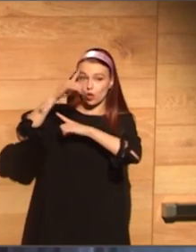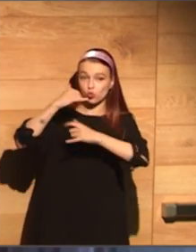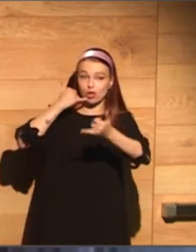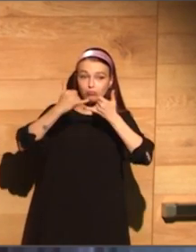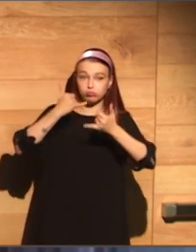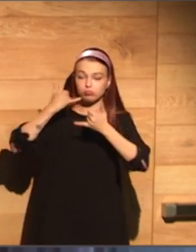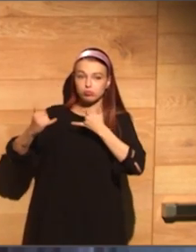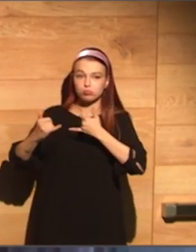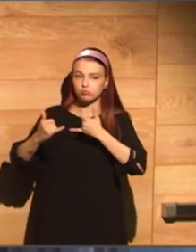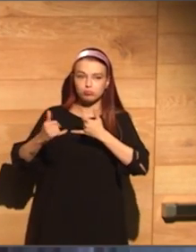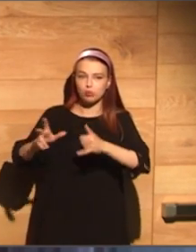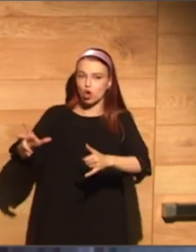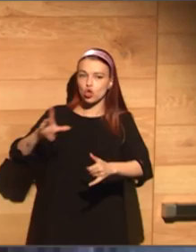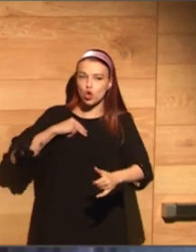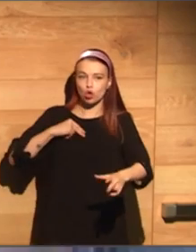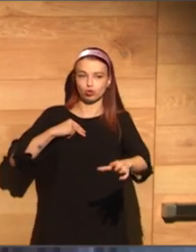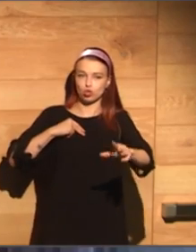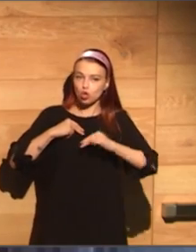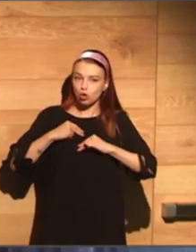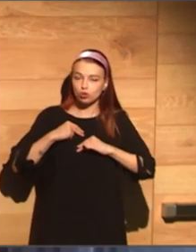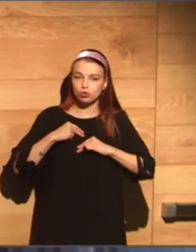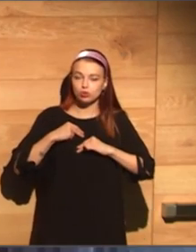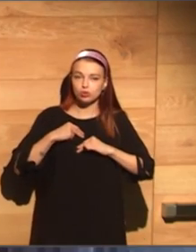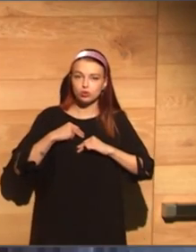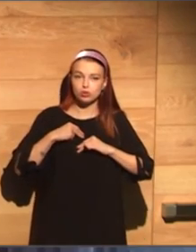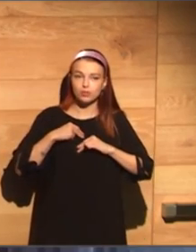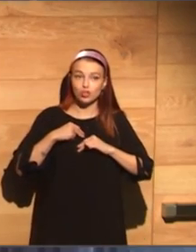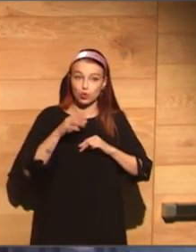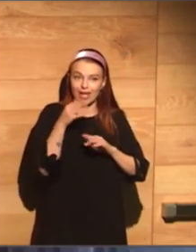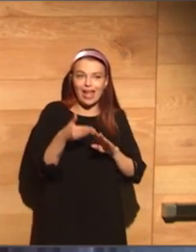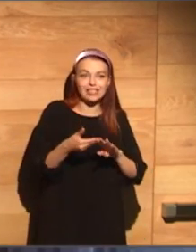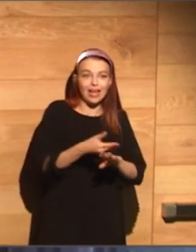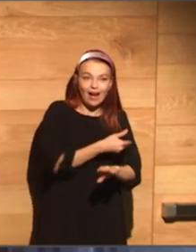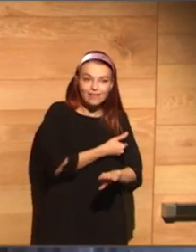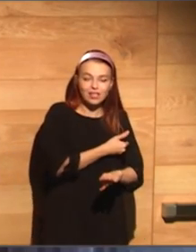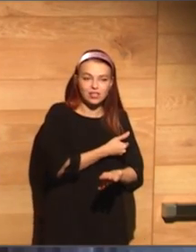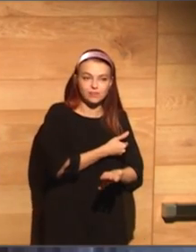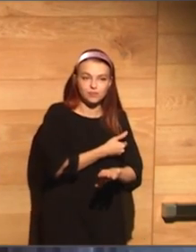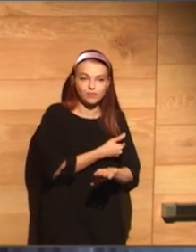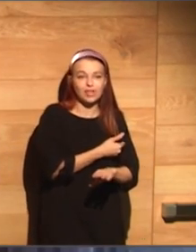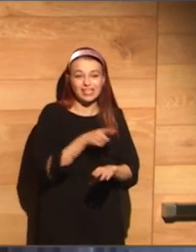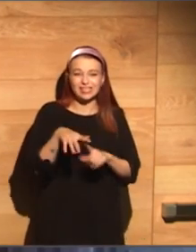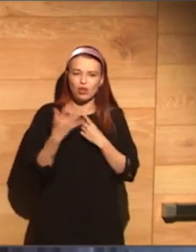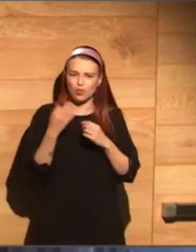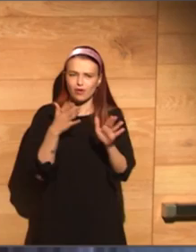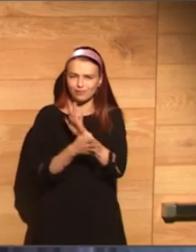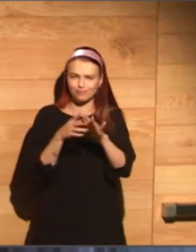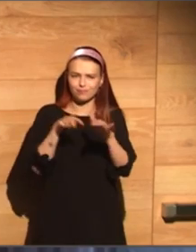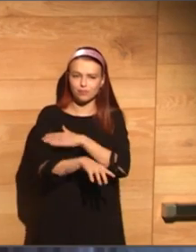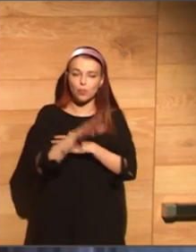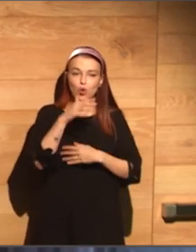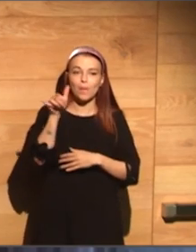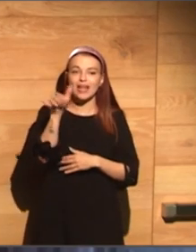y les decían que no, porque además, claro, es que él antes había intentado buscar, claro, hay que explicar que esta película